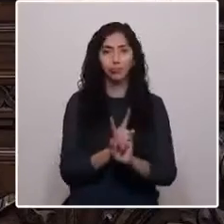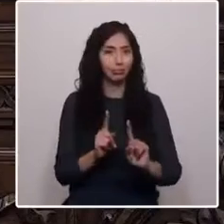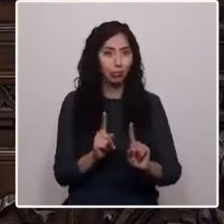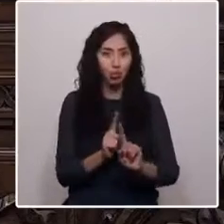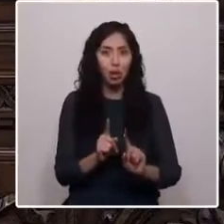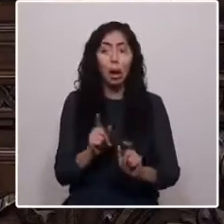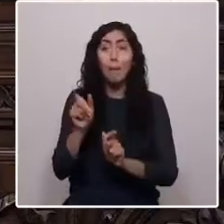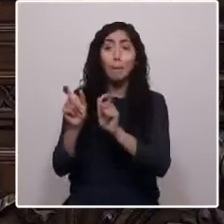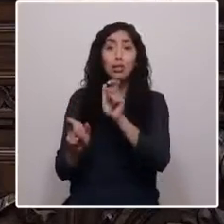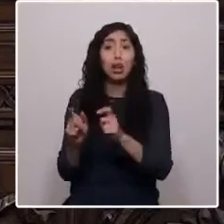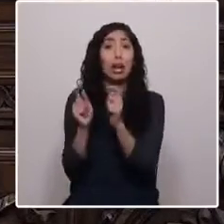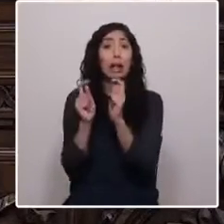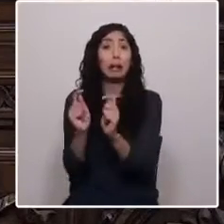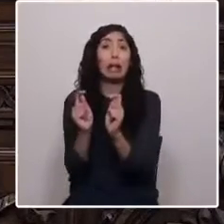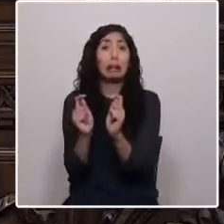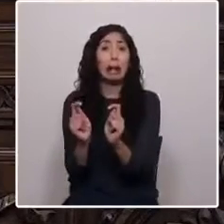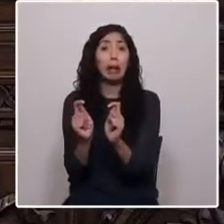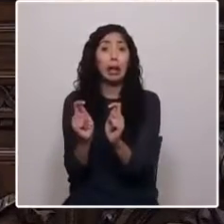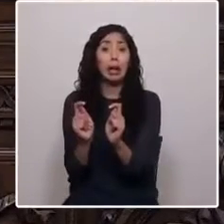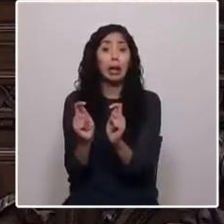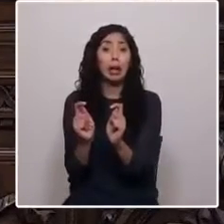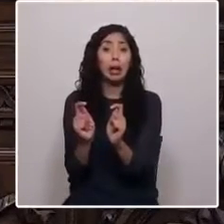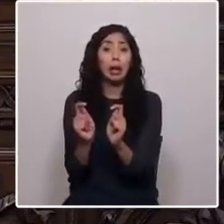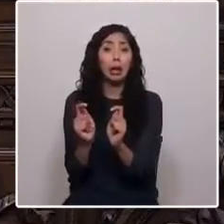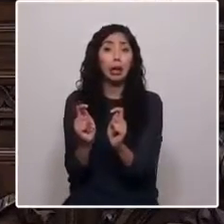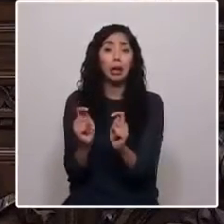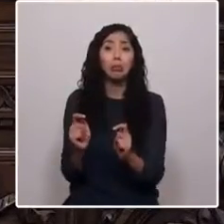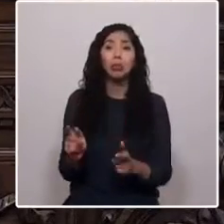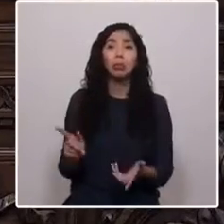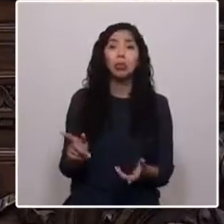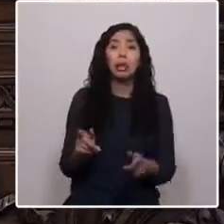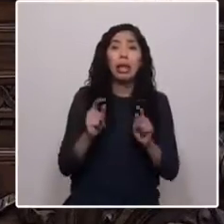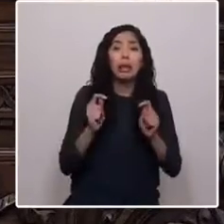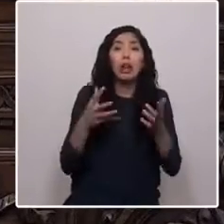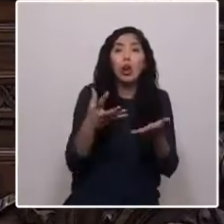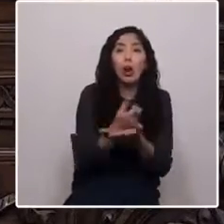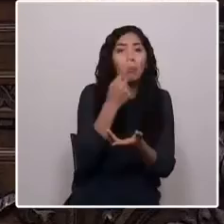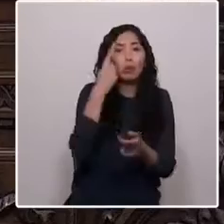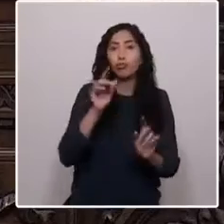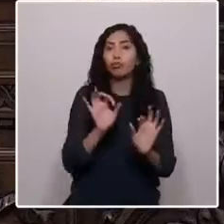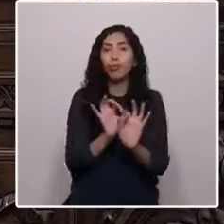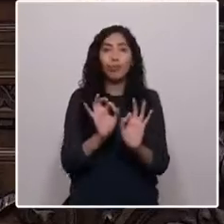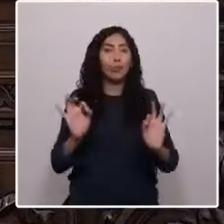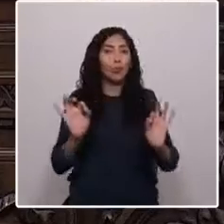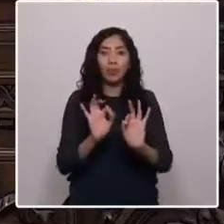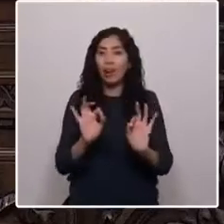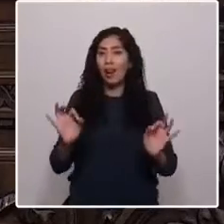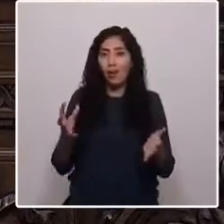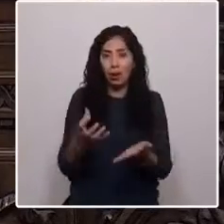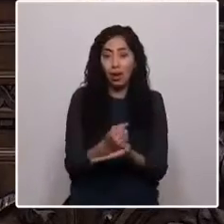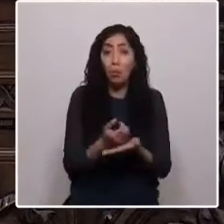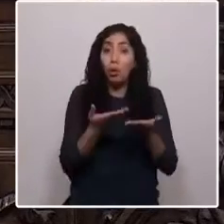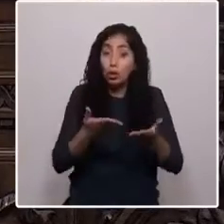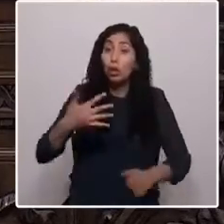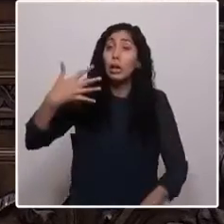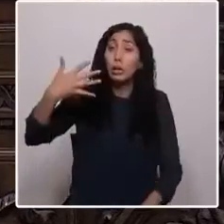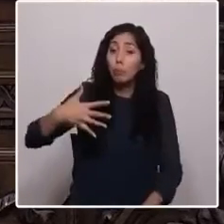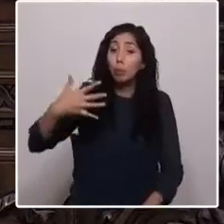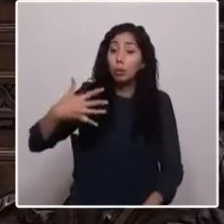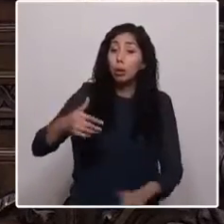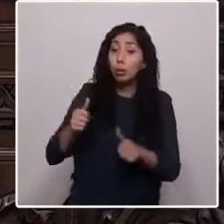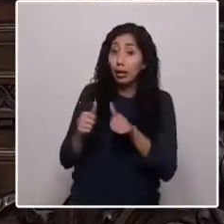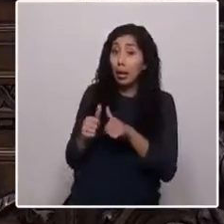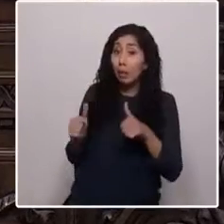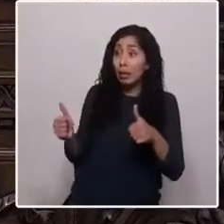cielo, siempre consiguieron el infierno en la tierra. Y es vital que la mesa lo entienda.